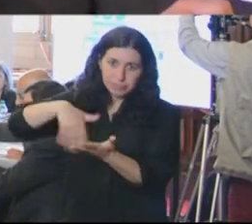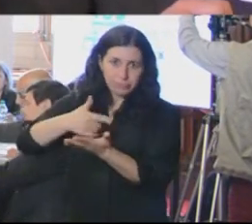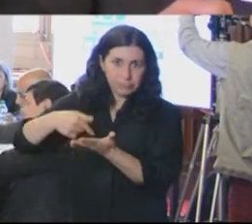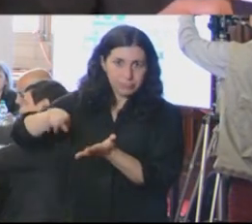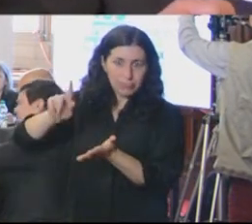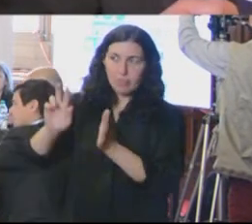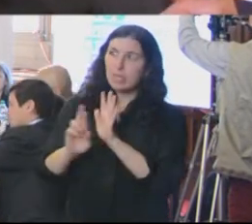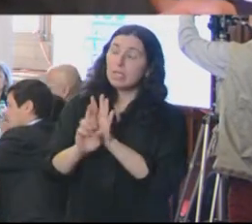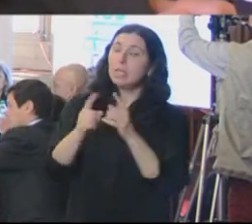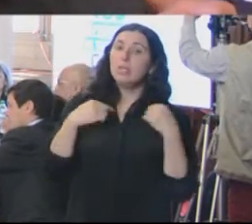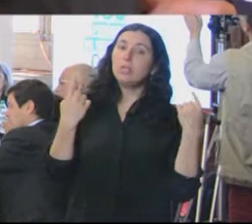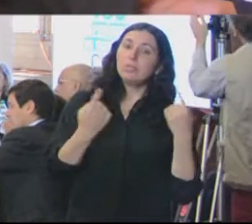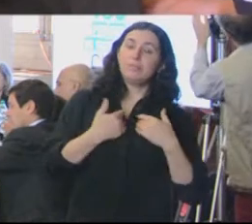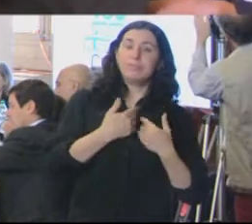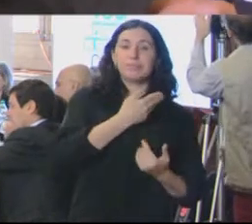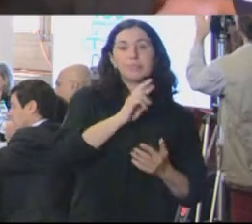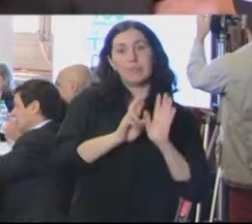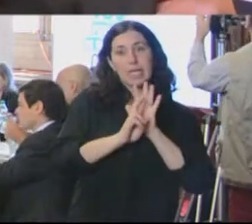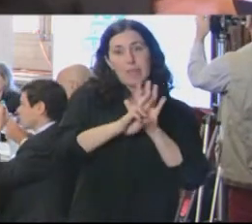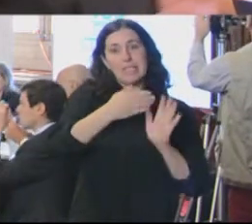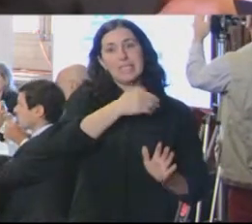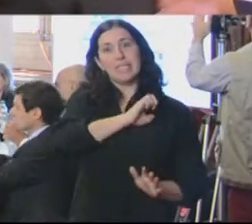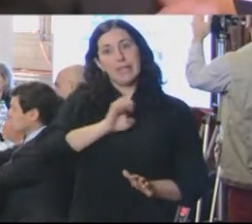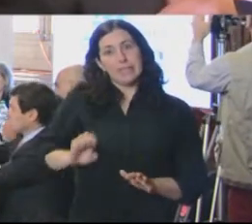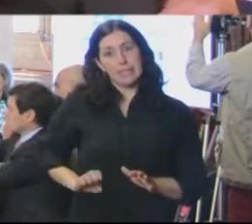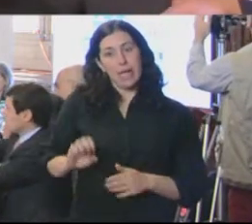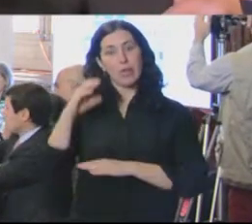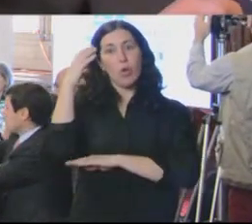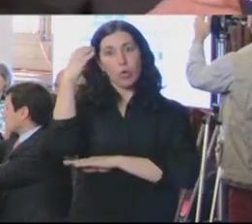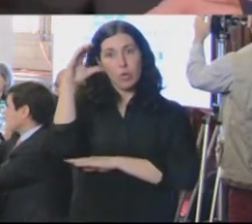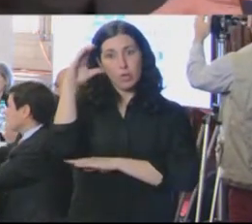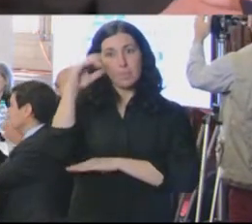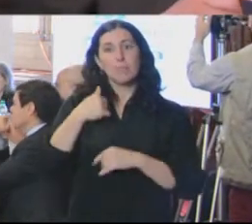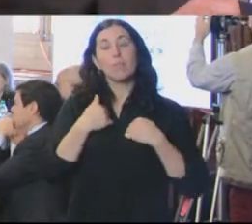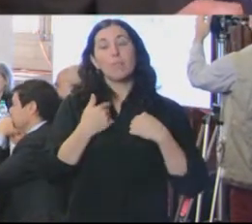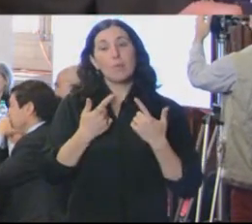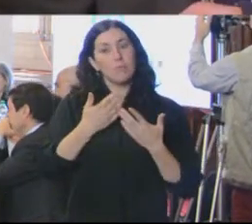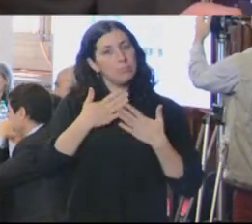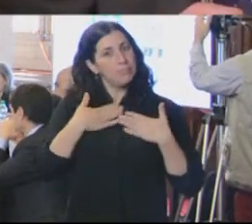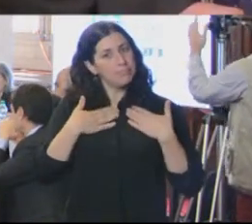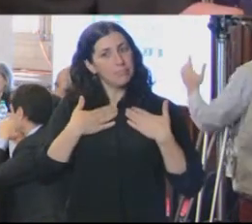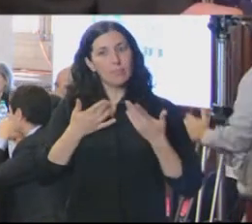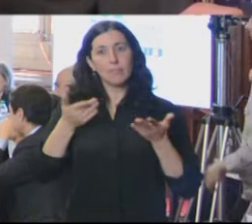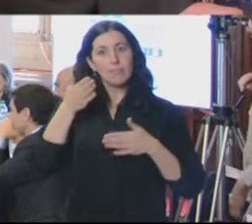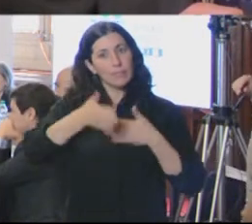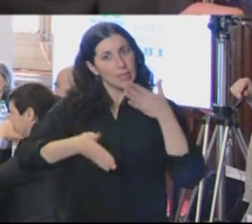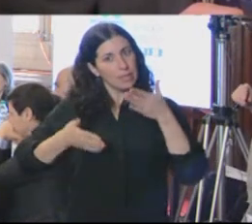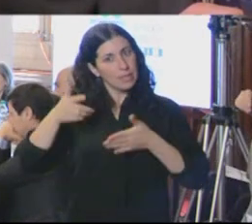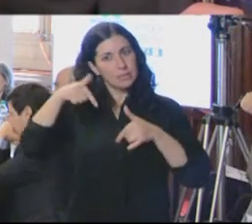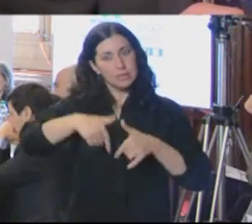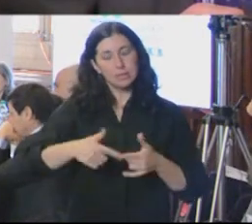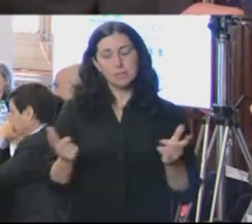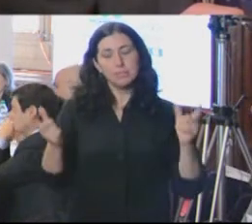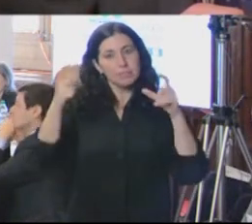señora presidenta, el Estado de Colombia se complace en asistir, como siempre,